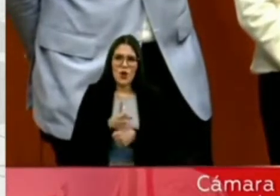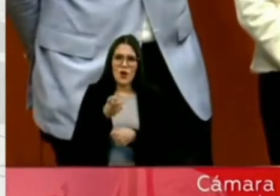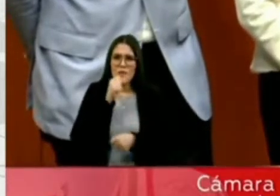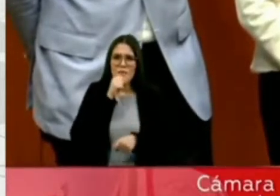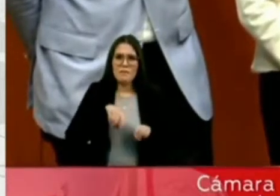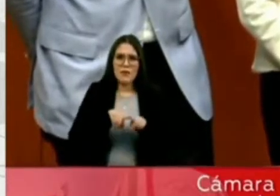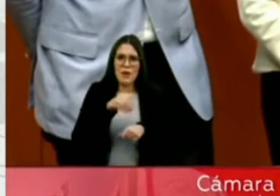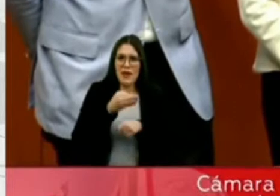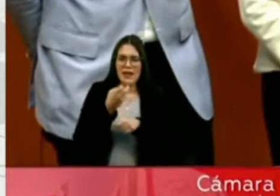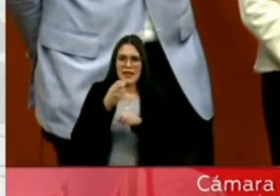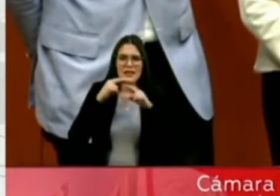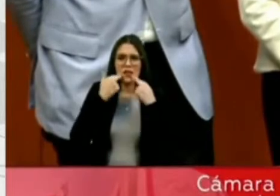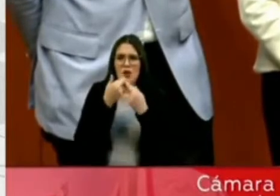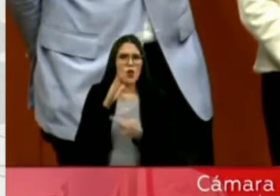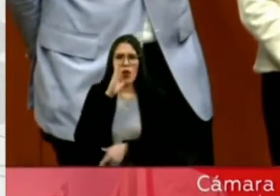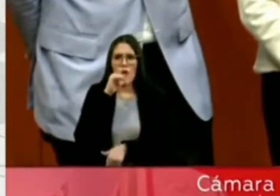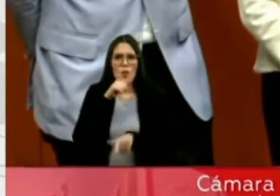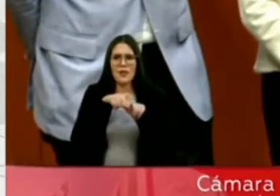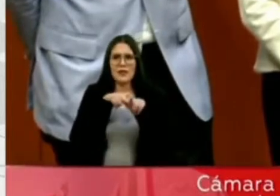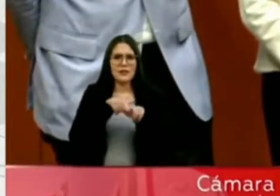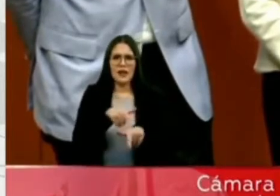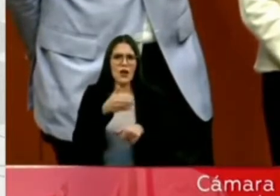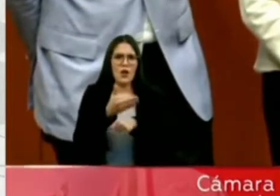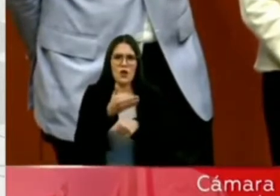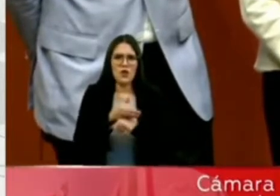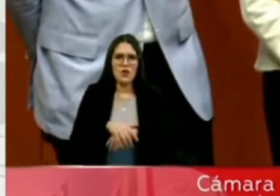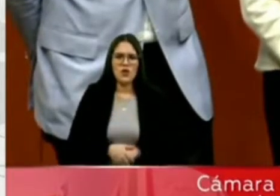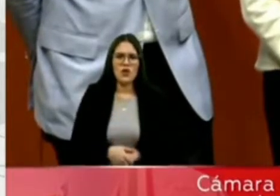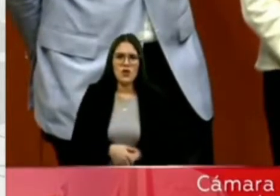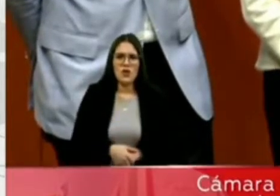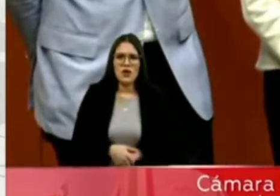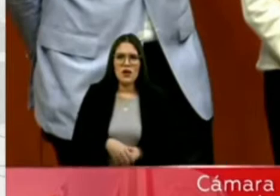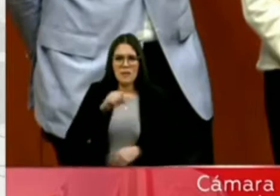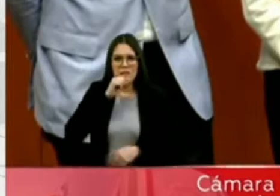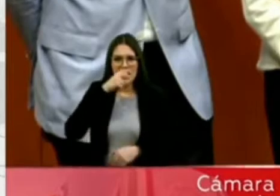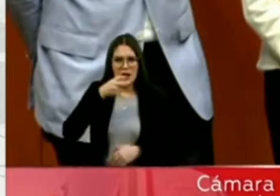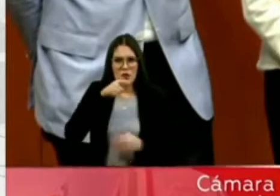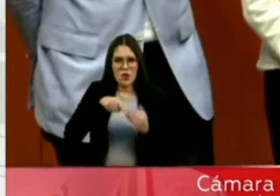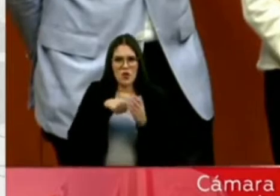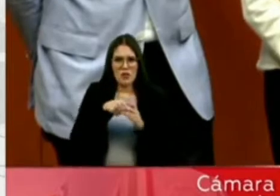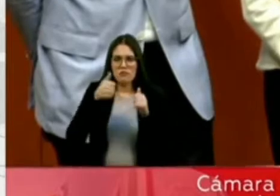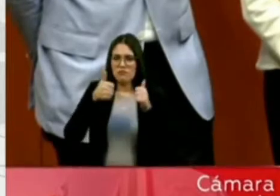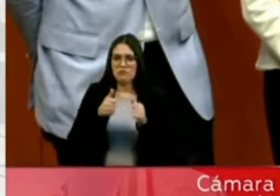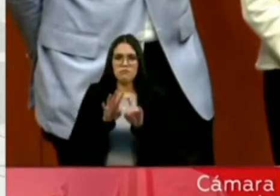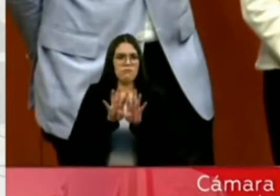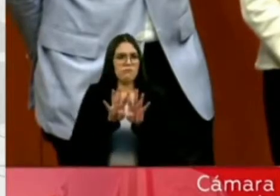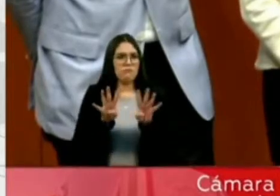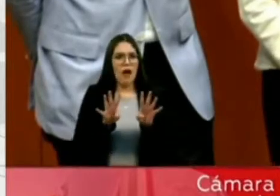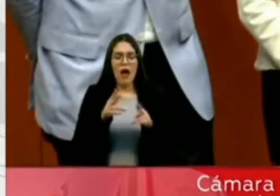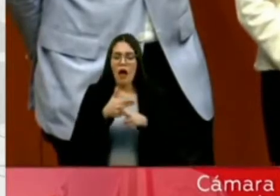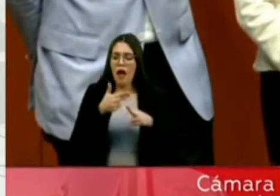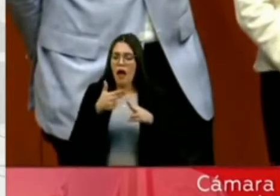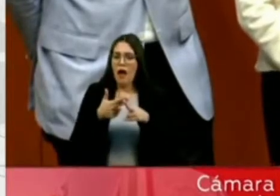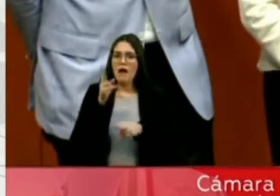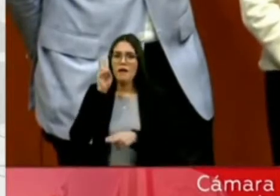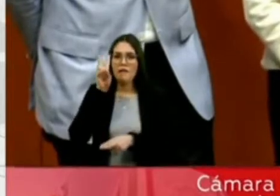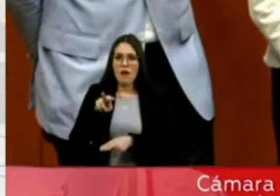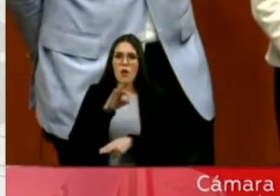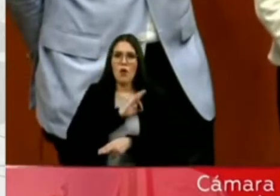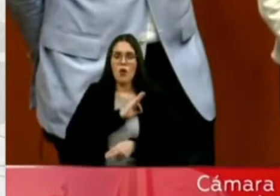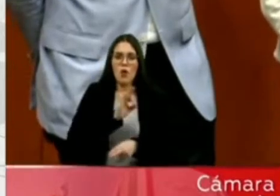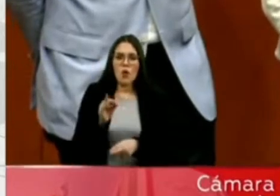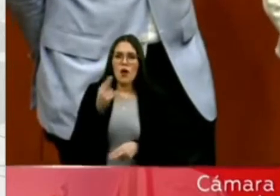términos. Y nosotros no nos vamos a mover de esta tribuna en tanto no se construya una